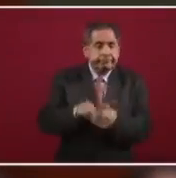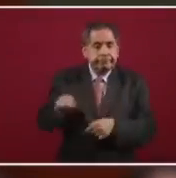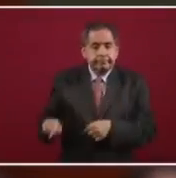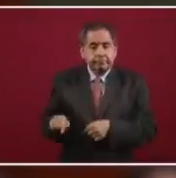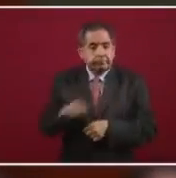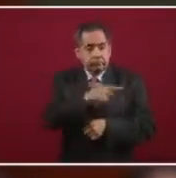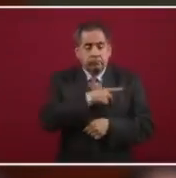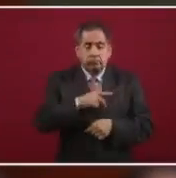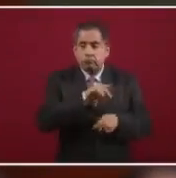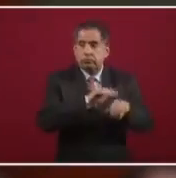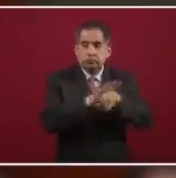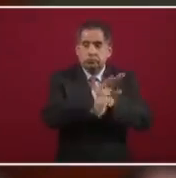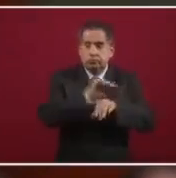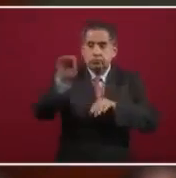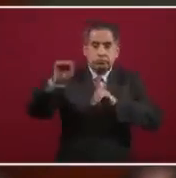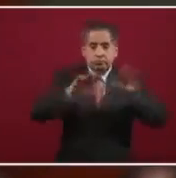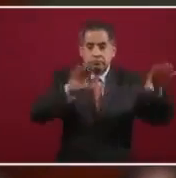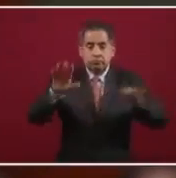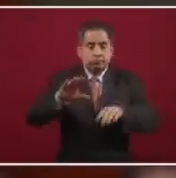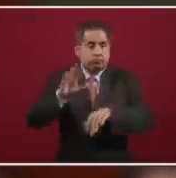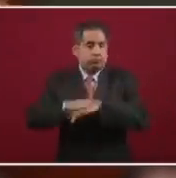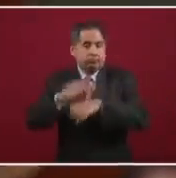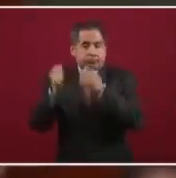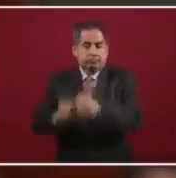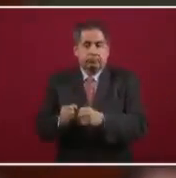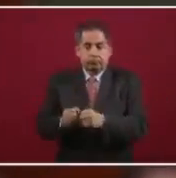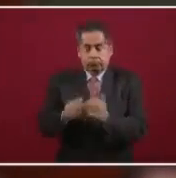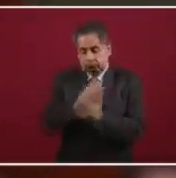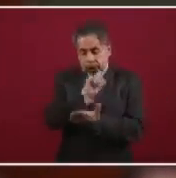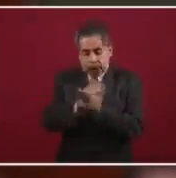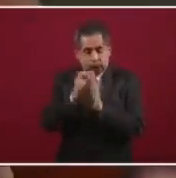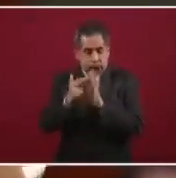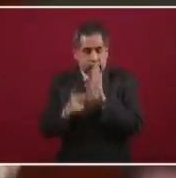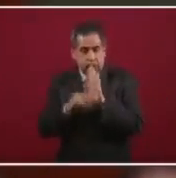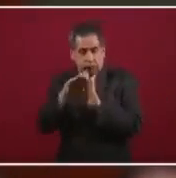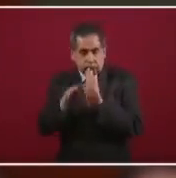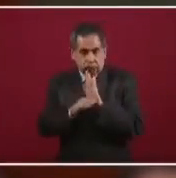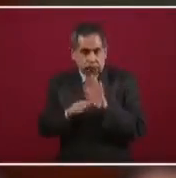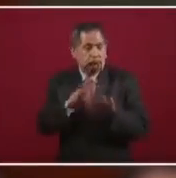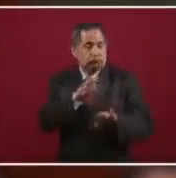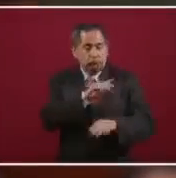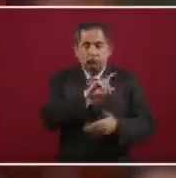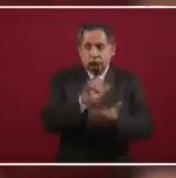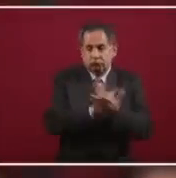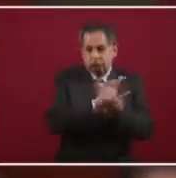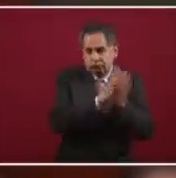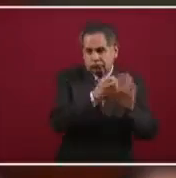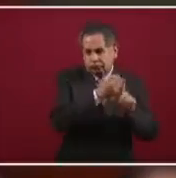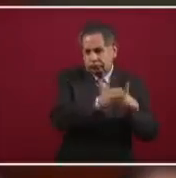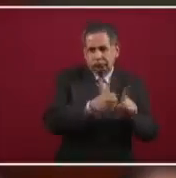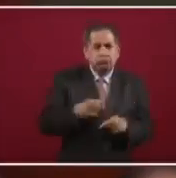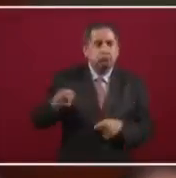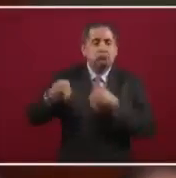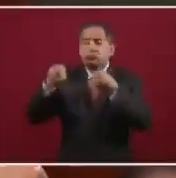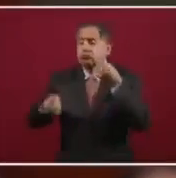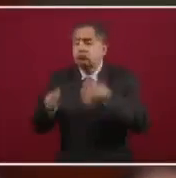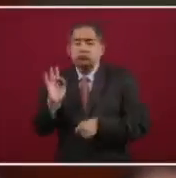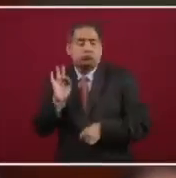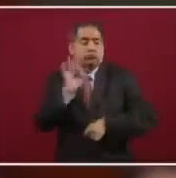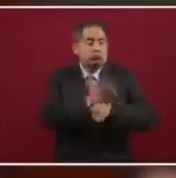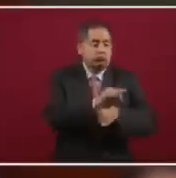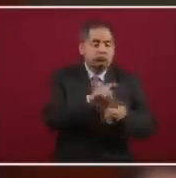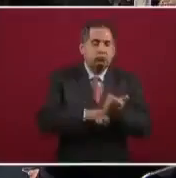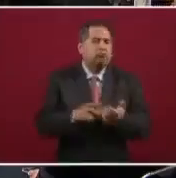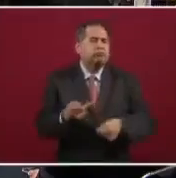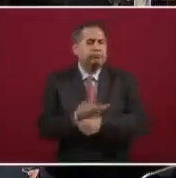ellos tendrían que estar en una cárcel de máxima seguridad, según lo marca la ley, en casos de delincuencia organizada. Entonces, ¿cuál es su